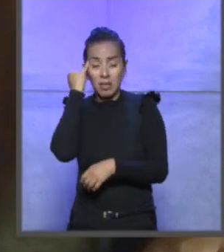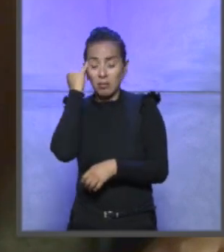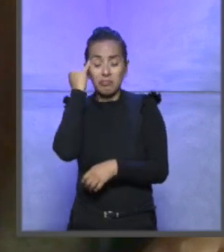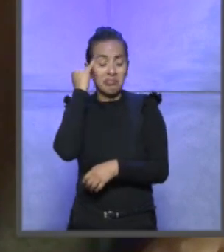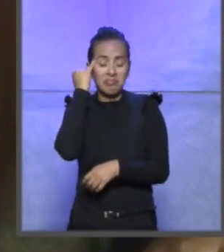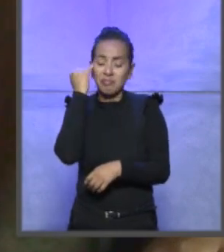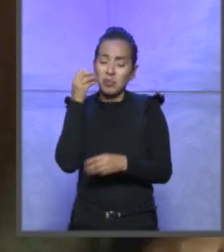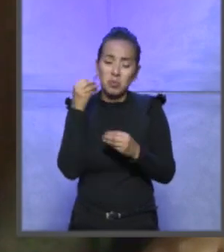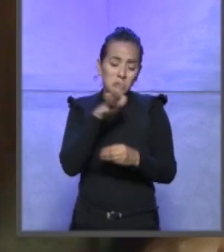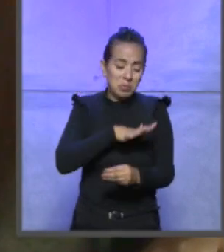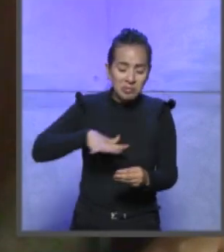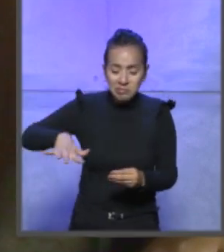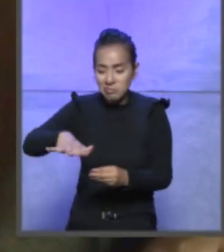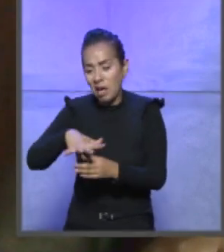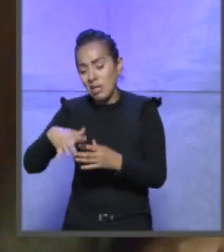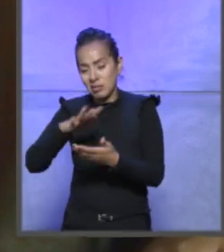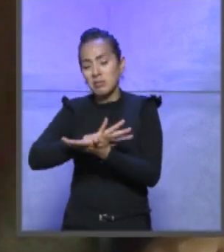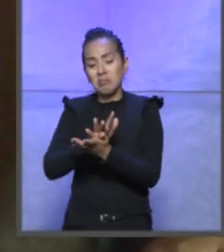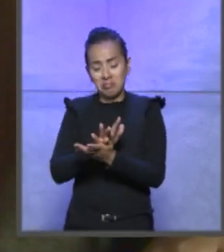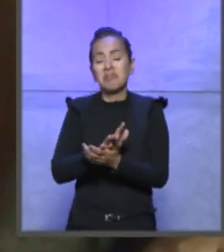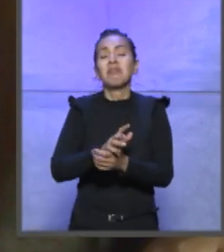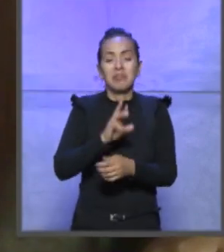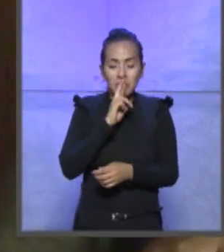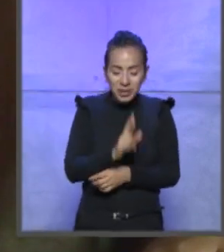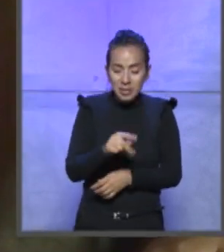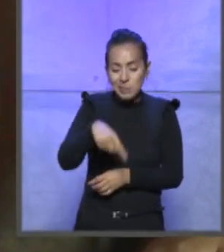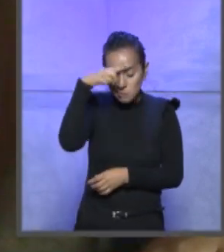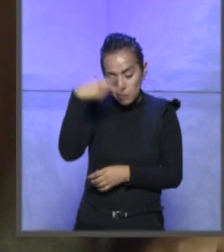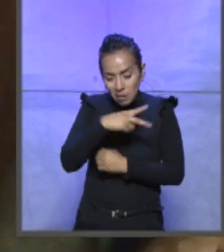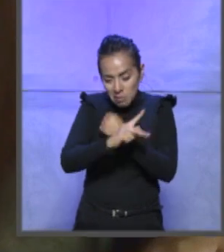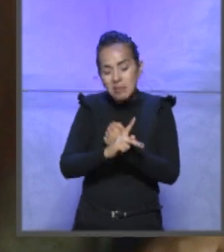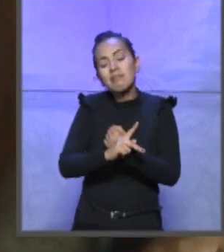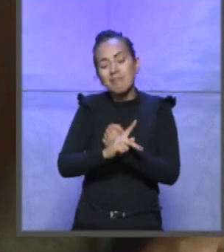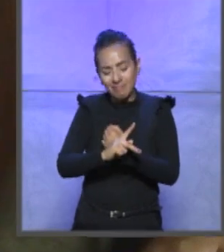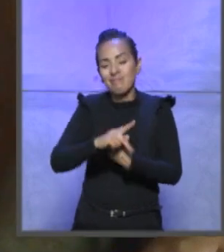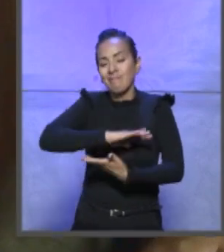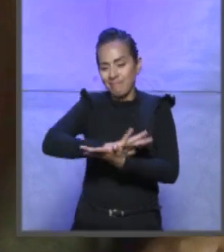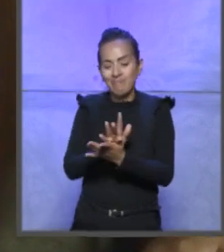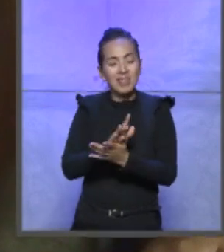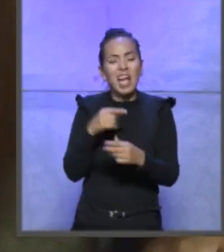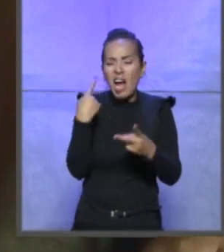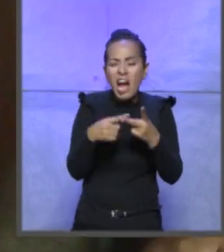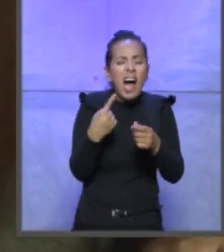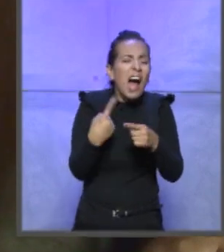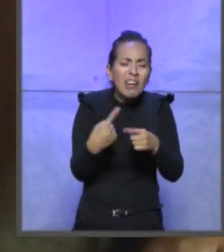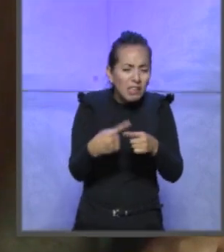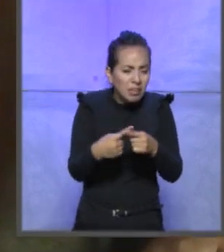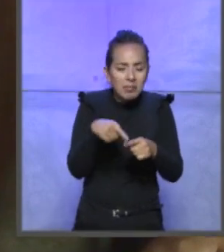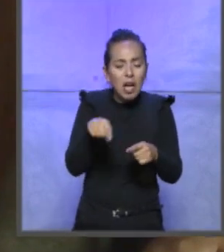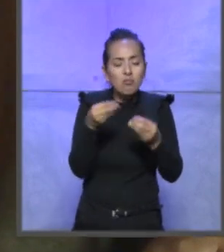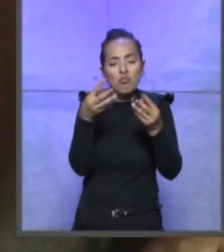aspectos lamentablemente. Entonces la respuesta a esa pregunta es sí, México discrimina y ¿a quién? A muchas personas en diversas